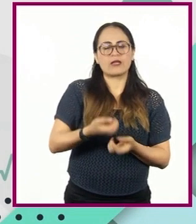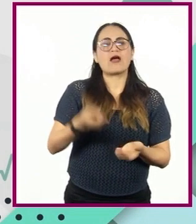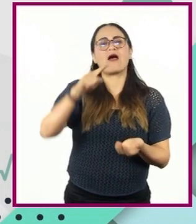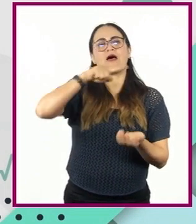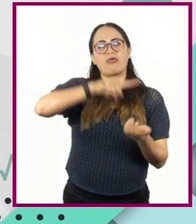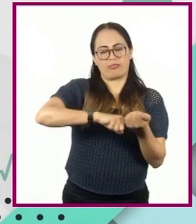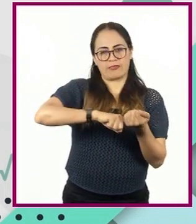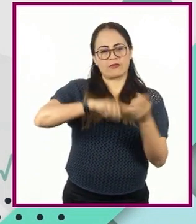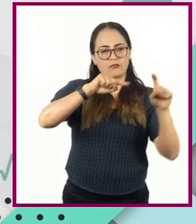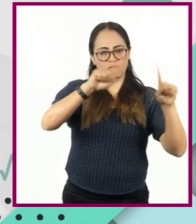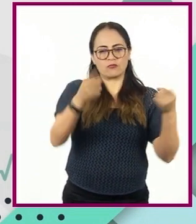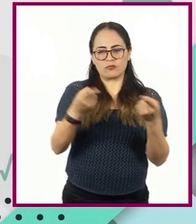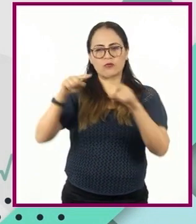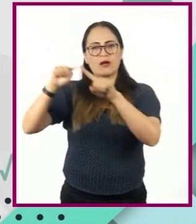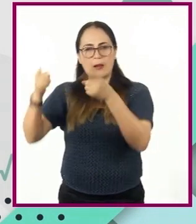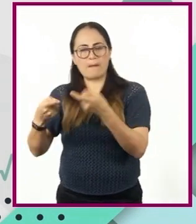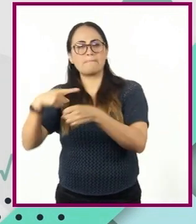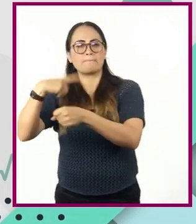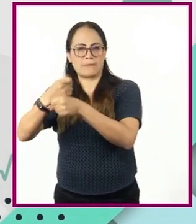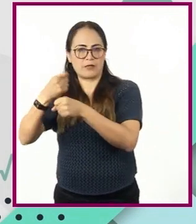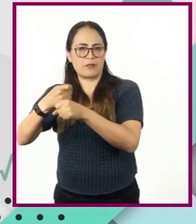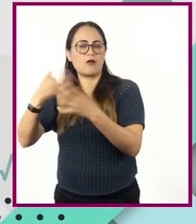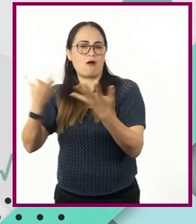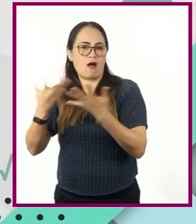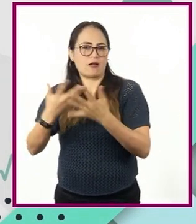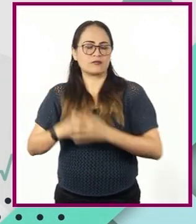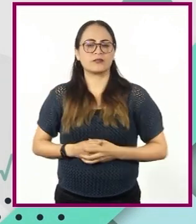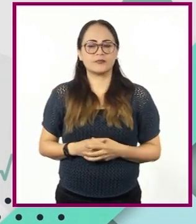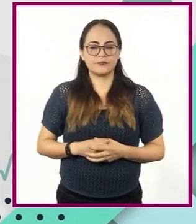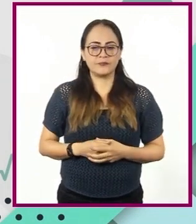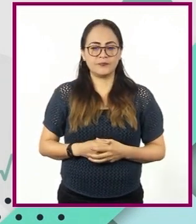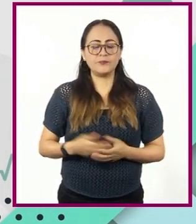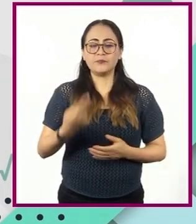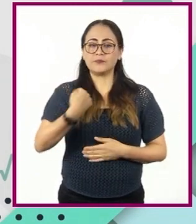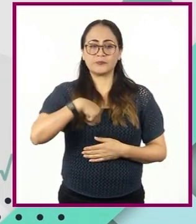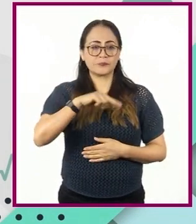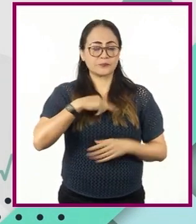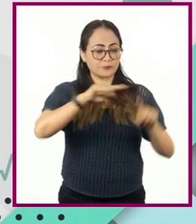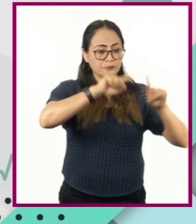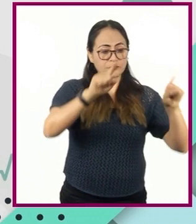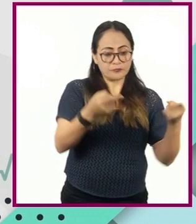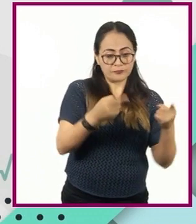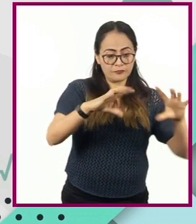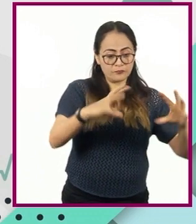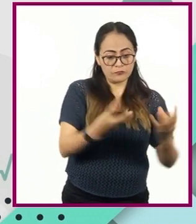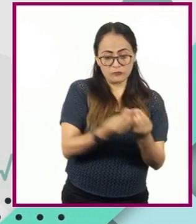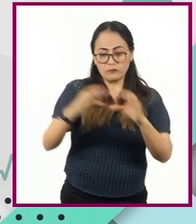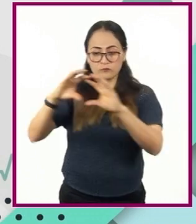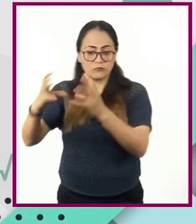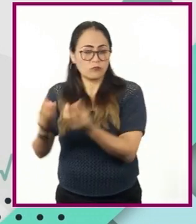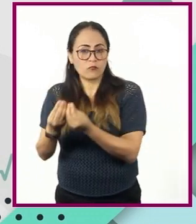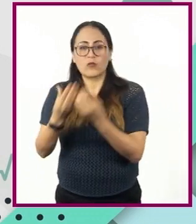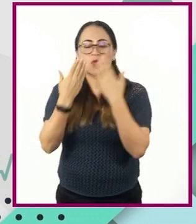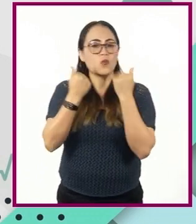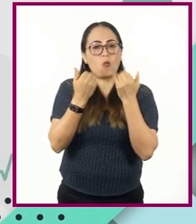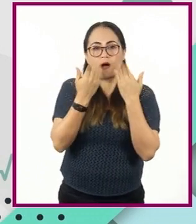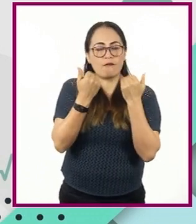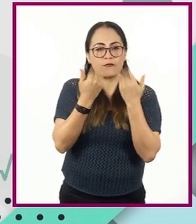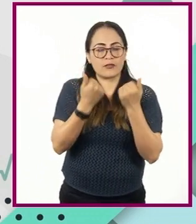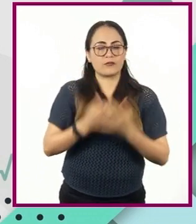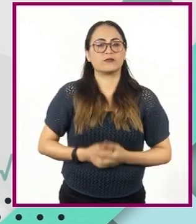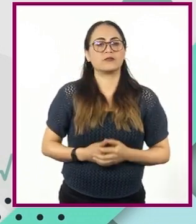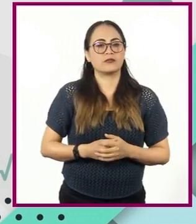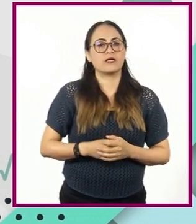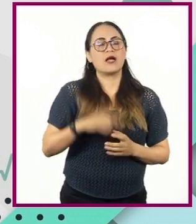se encuentran dentro de ellos. En el caso que utilizamos, no teníamos signos de agrupación. Es así que, en